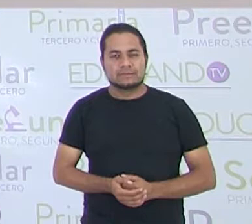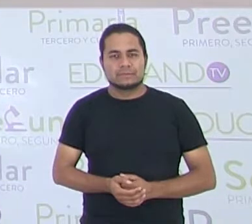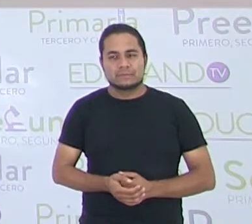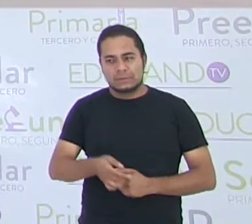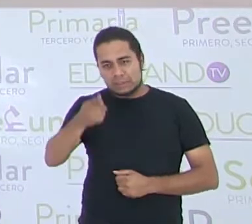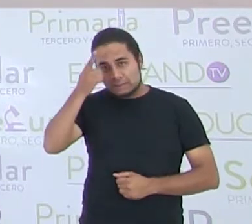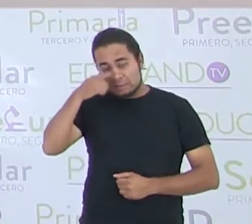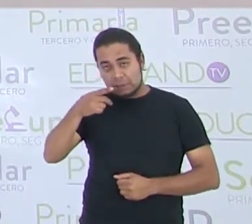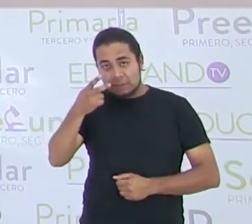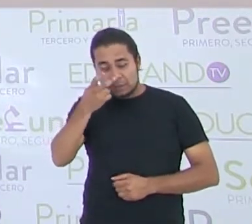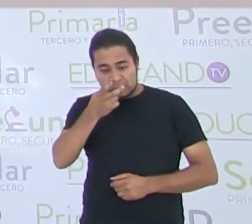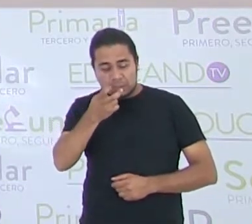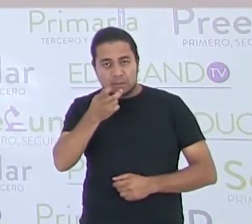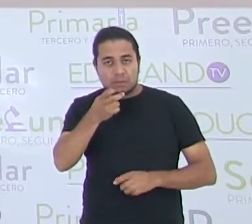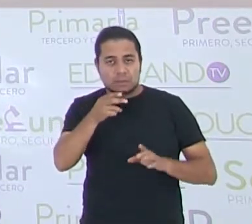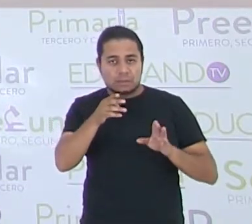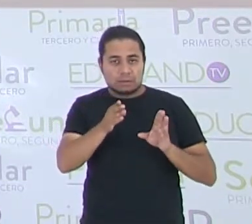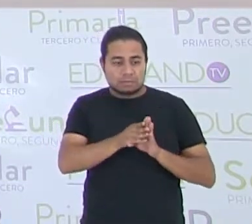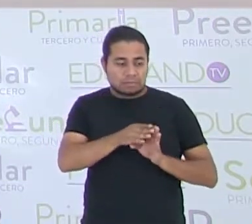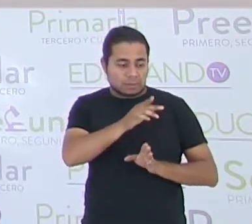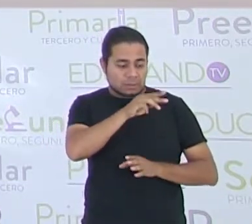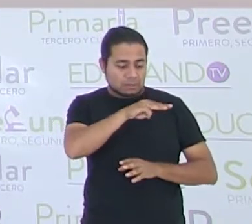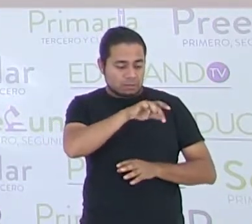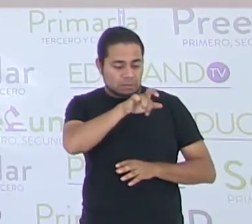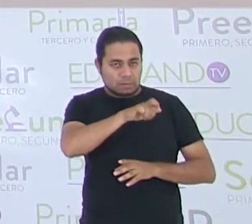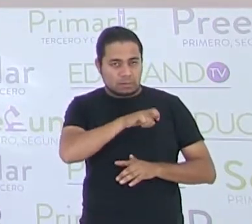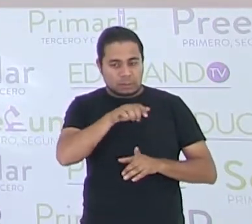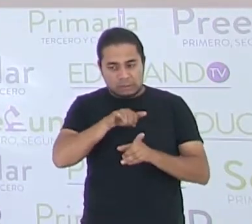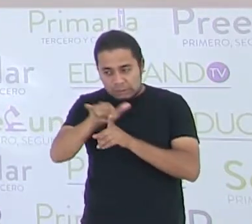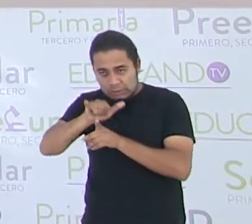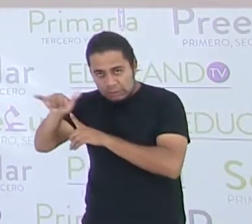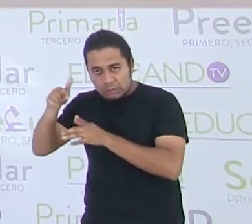Para que de esa manera ya no molestara a nadie.